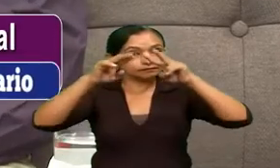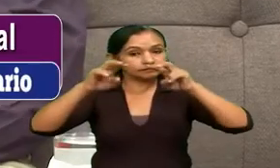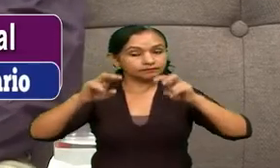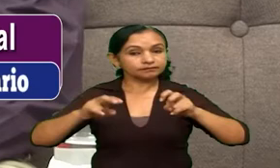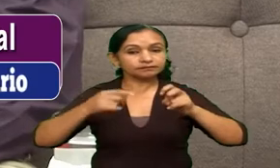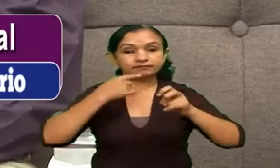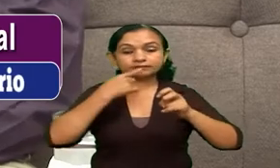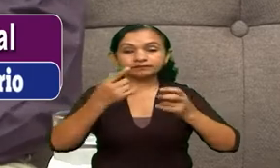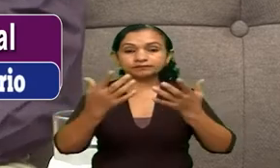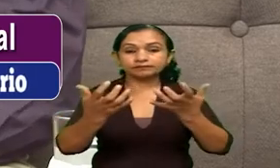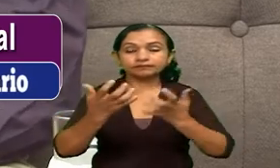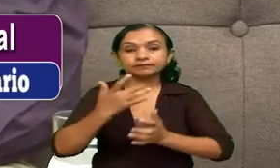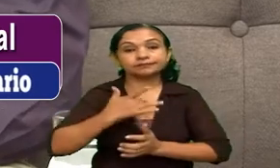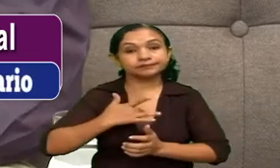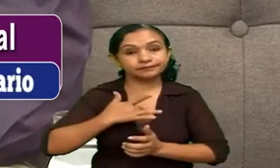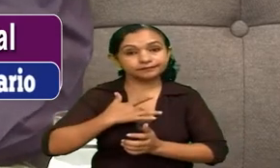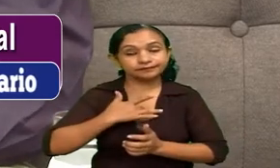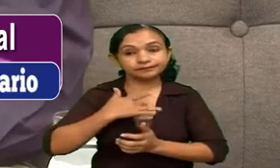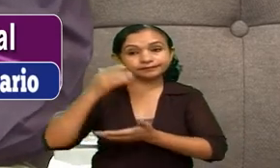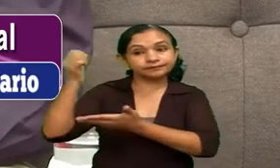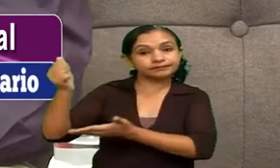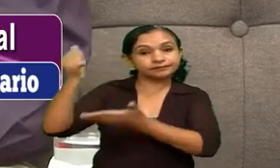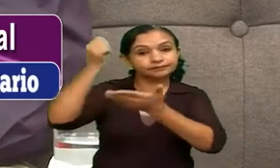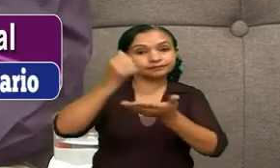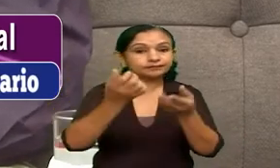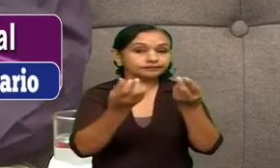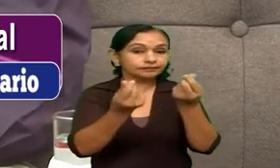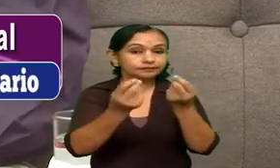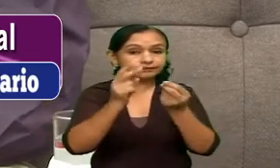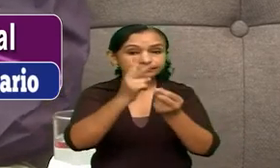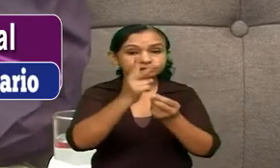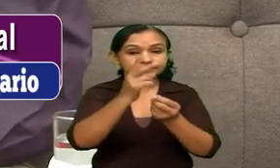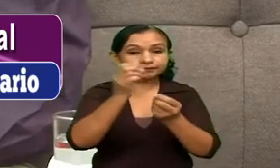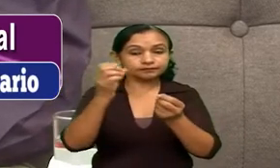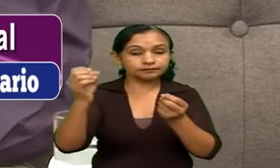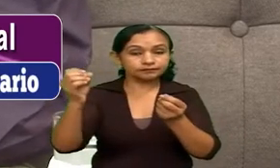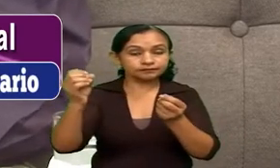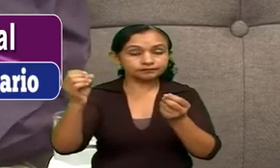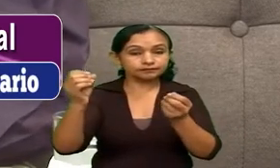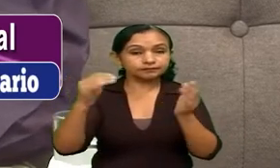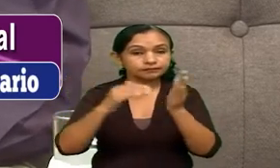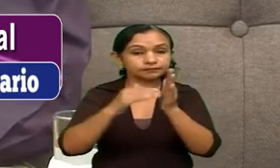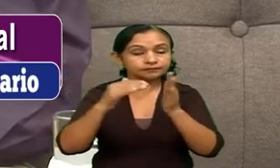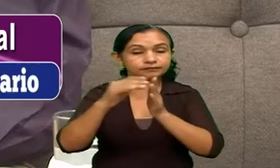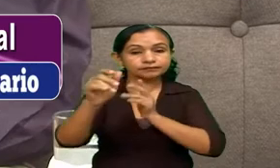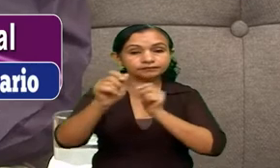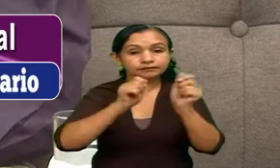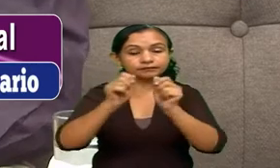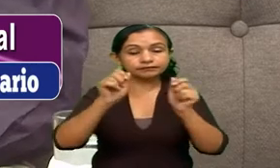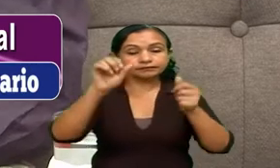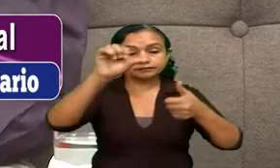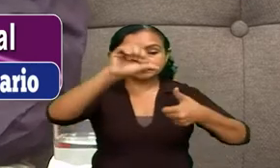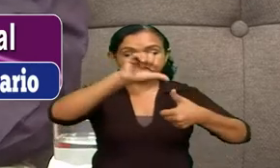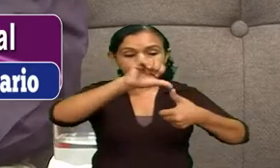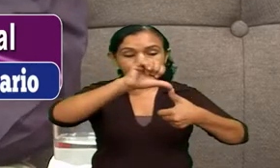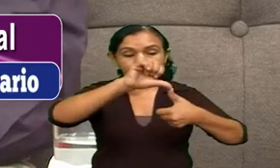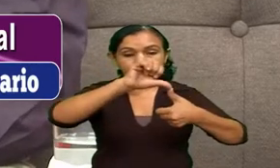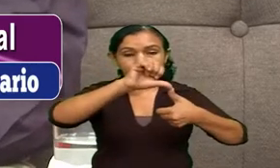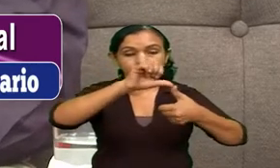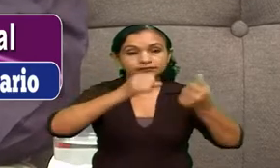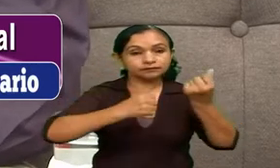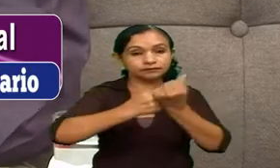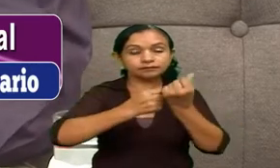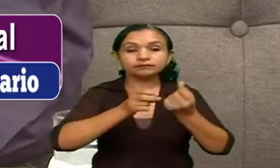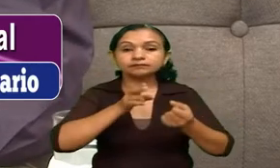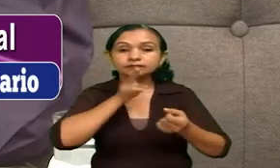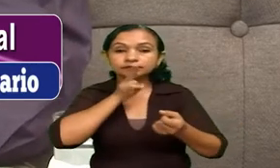se requiere, ¿verdad?, inversiones de aproximadamente 200 millones de dólares en toda la región centroamericana. Solo para